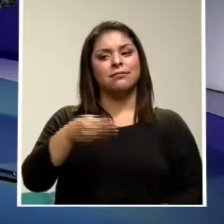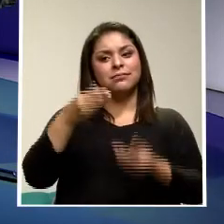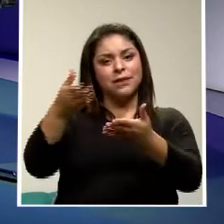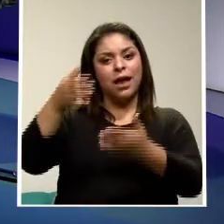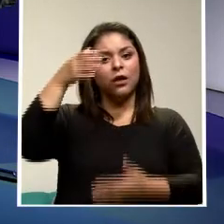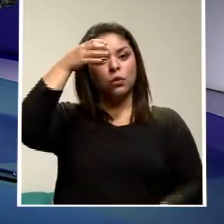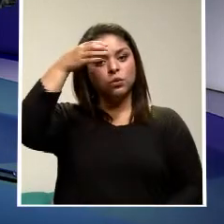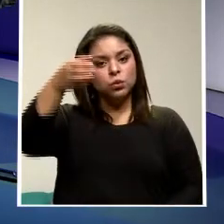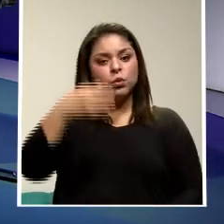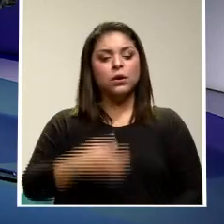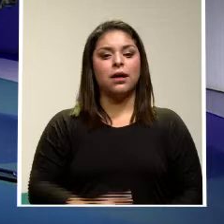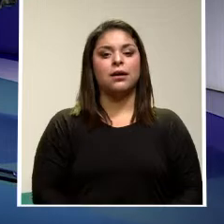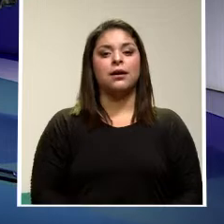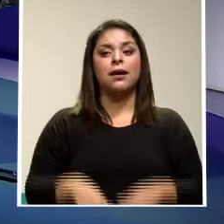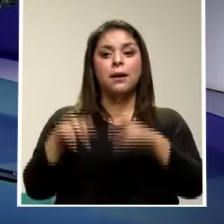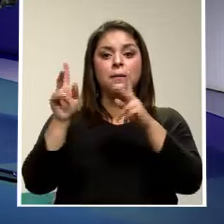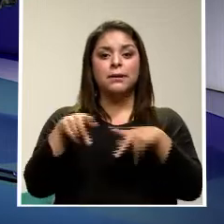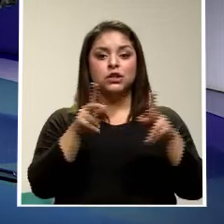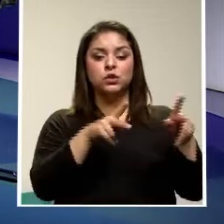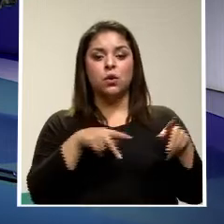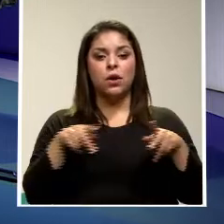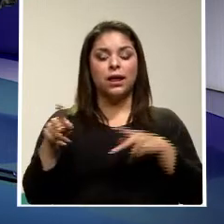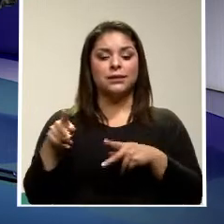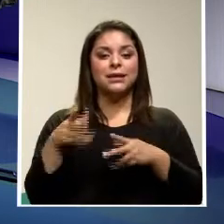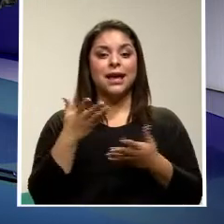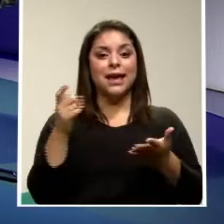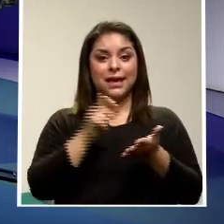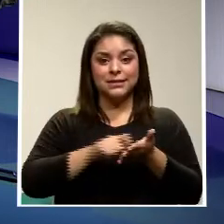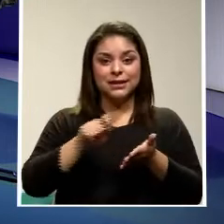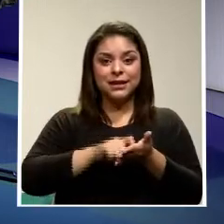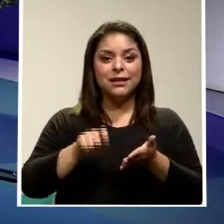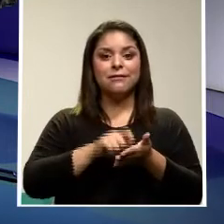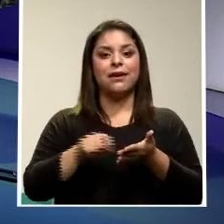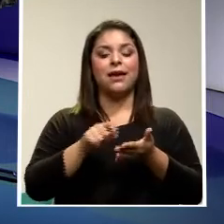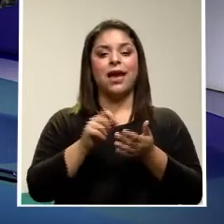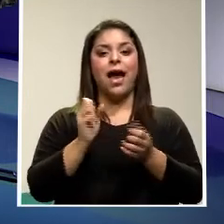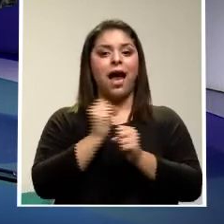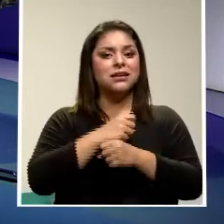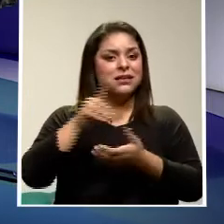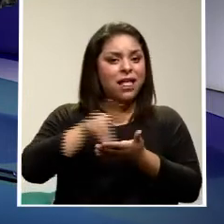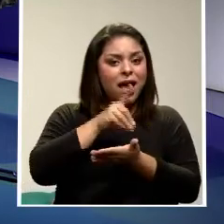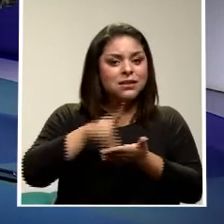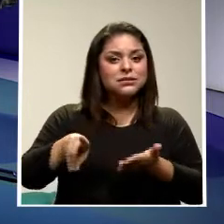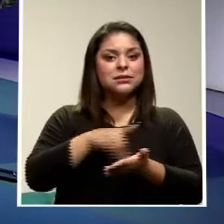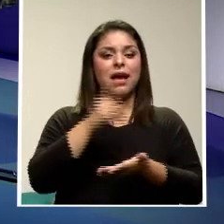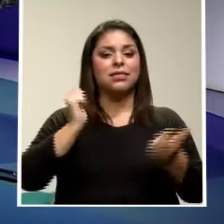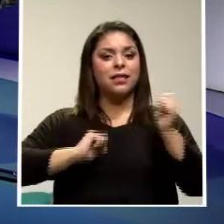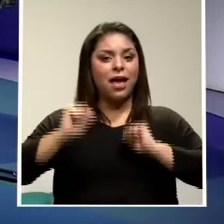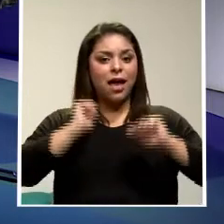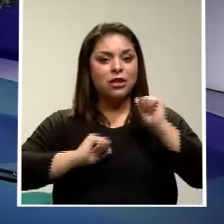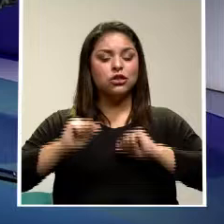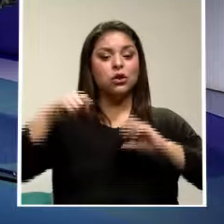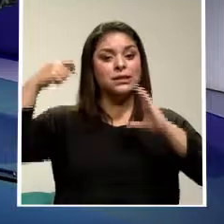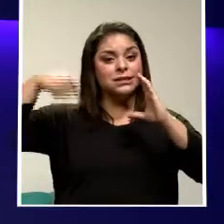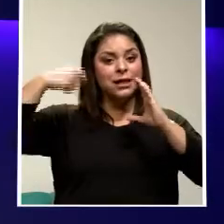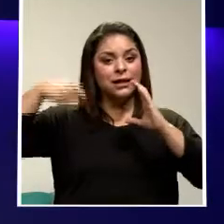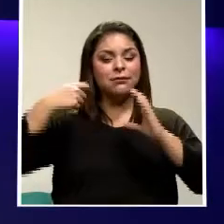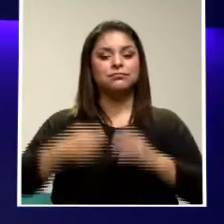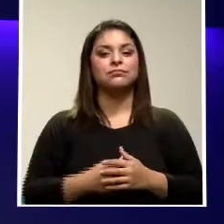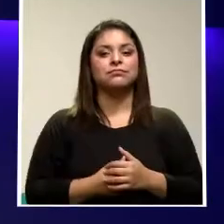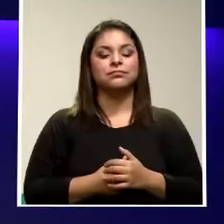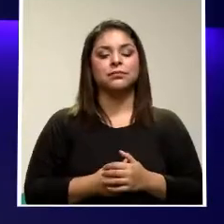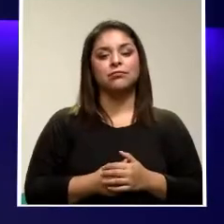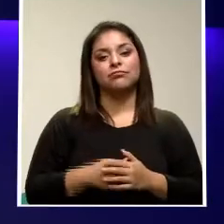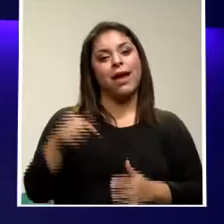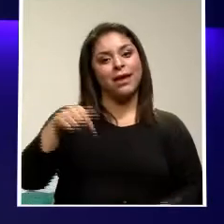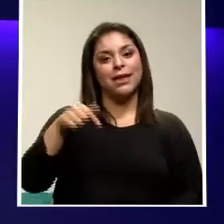cultura, para con la gente que escribe, que hace danza, que hace teatro, que hace cine. Así que